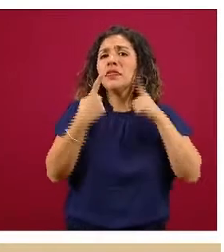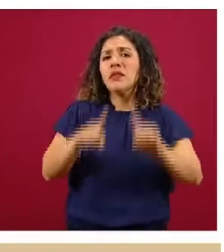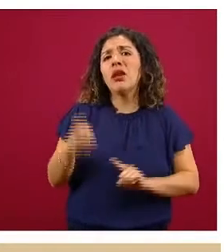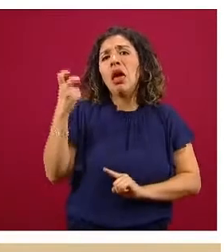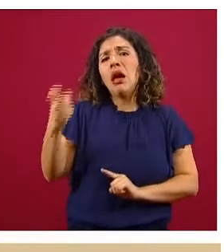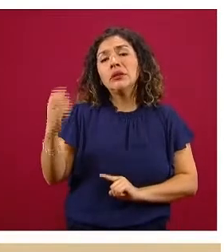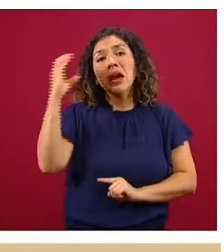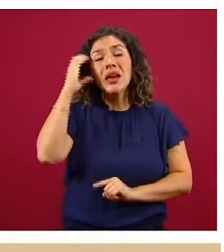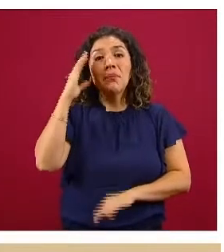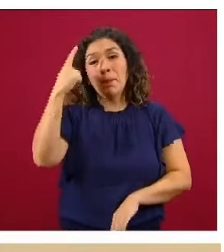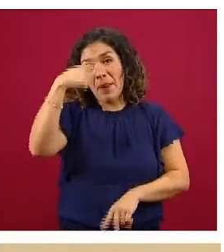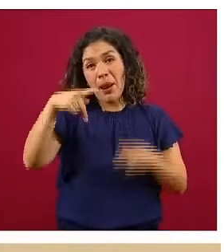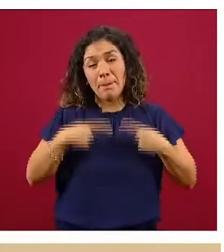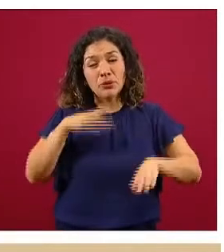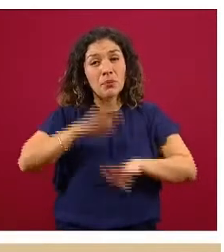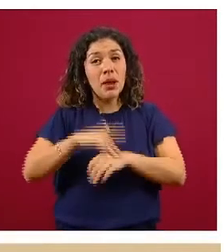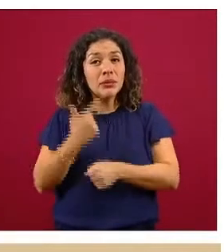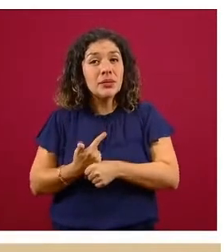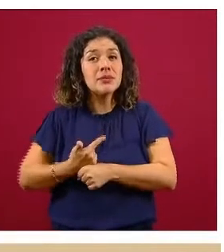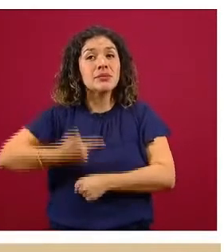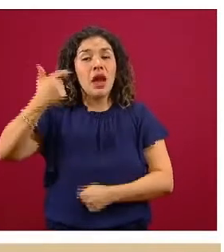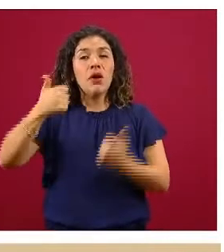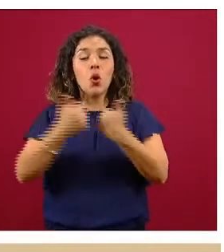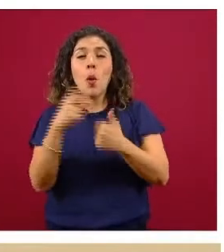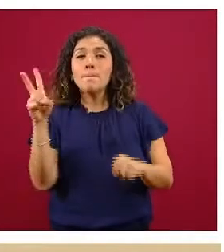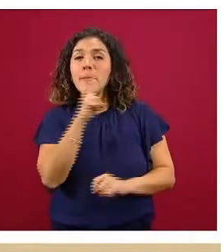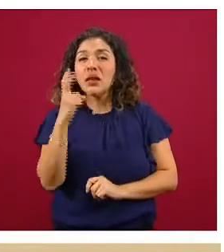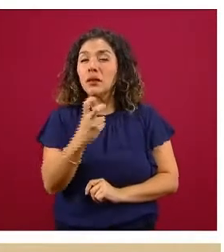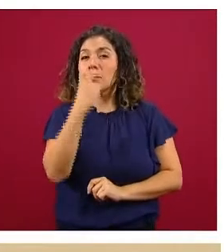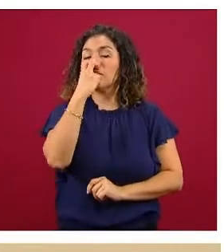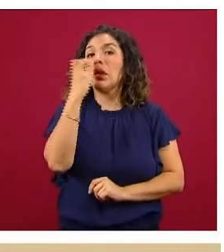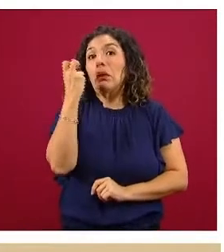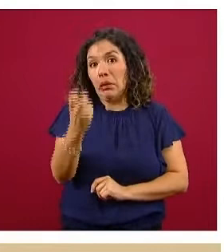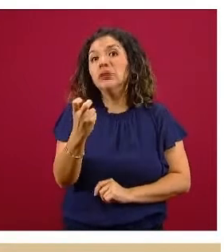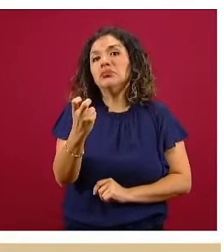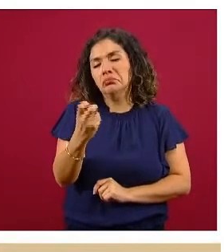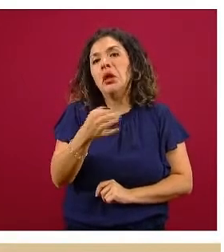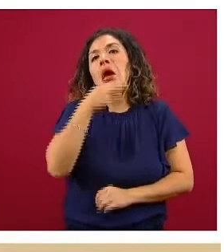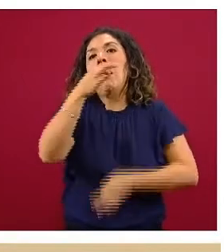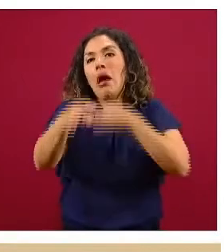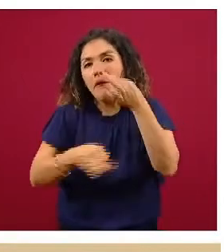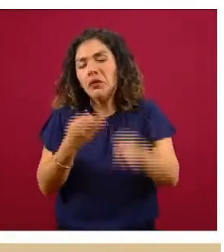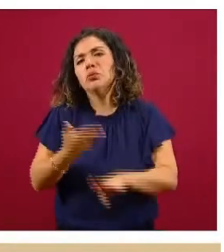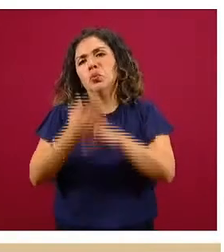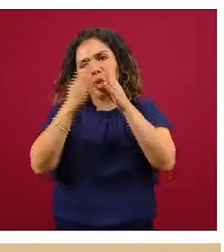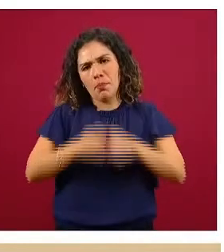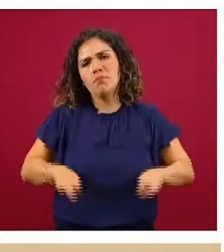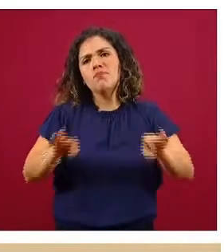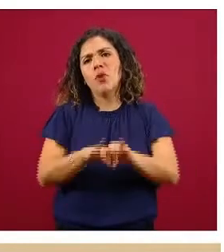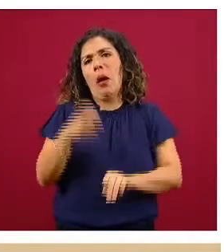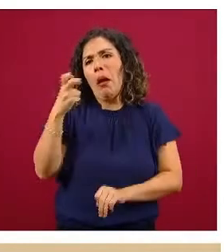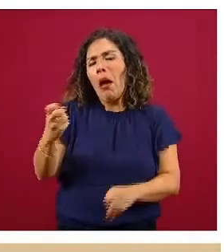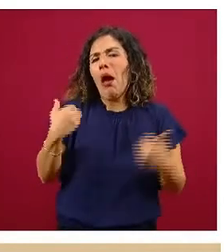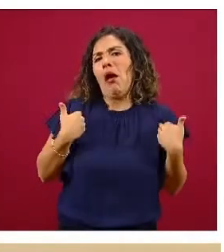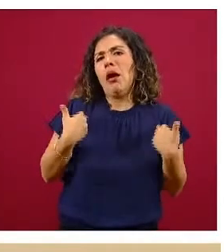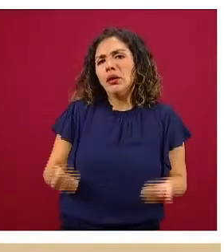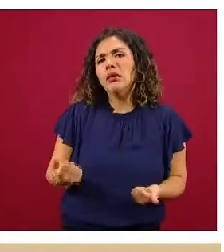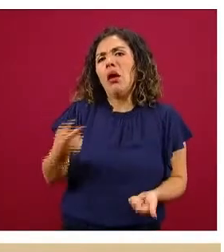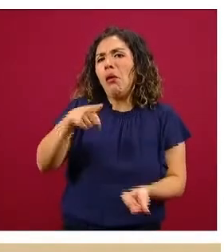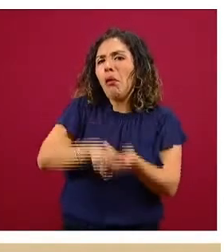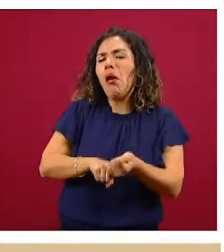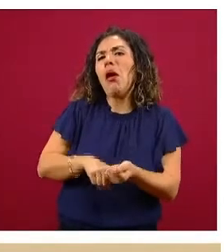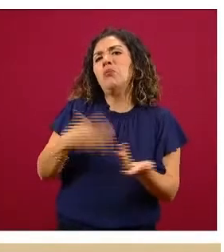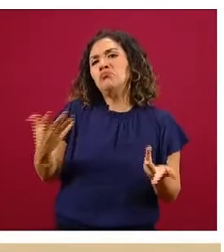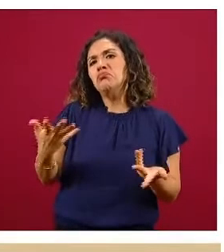camas críticas o las camas que tienen un ventilador. Eso también es un indicador importante, porque entonces representa que de